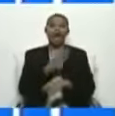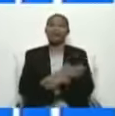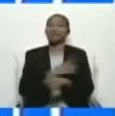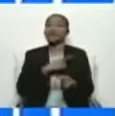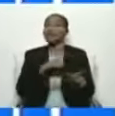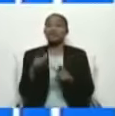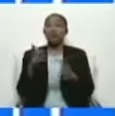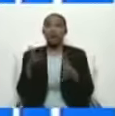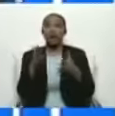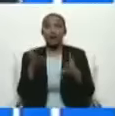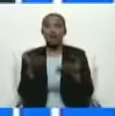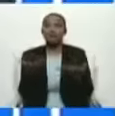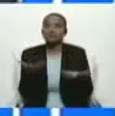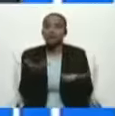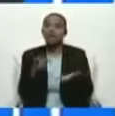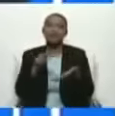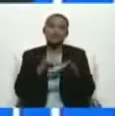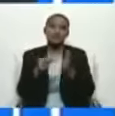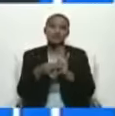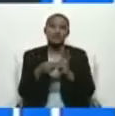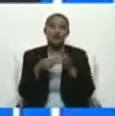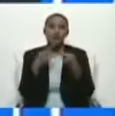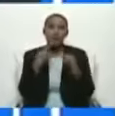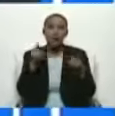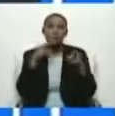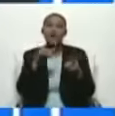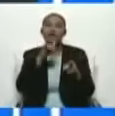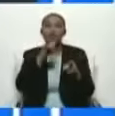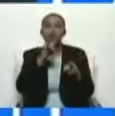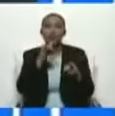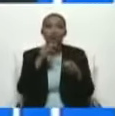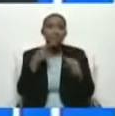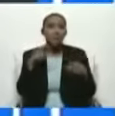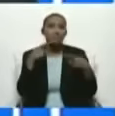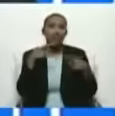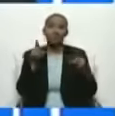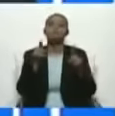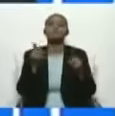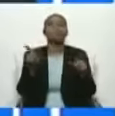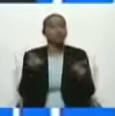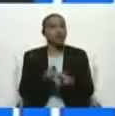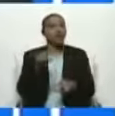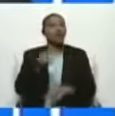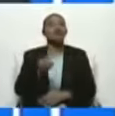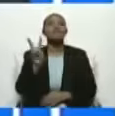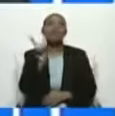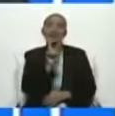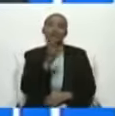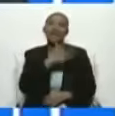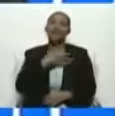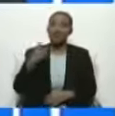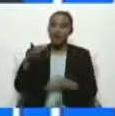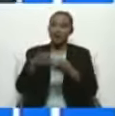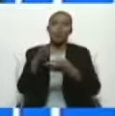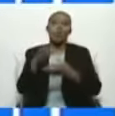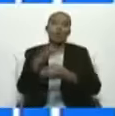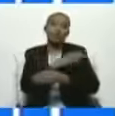2012. Claro que son matrices. ¿Cuál es la matriz que están instalando aquí en Venezuela? Es la matriz del fraude,